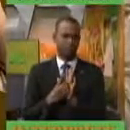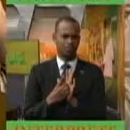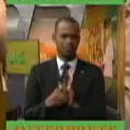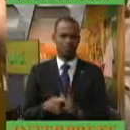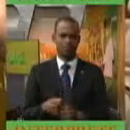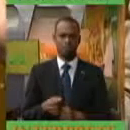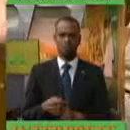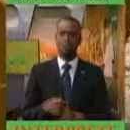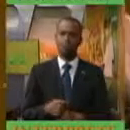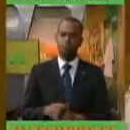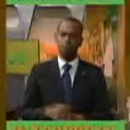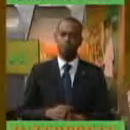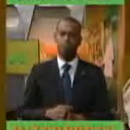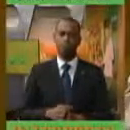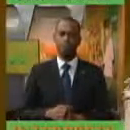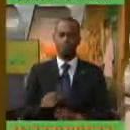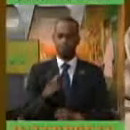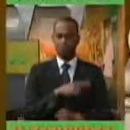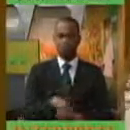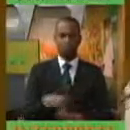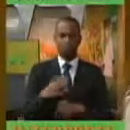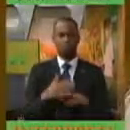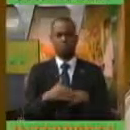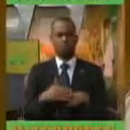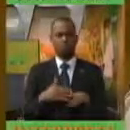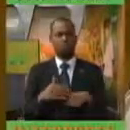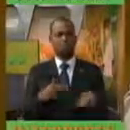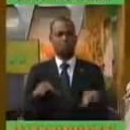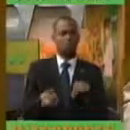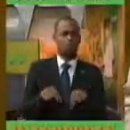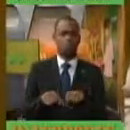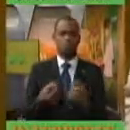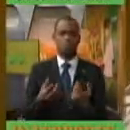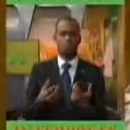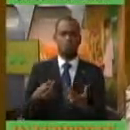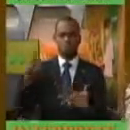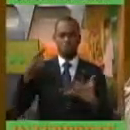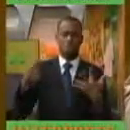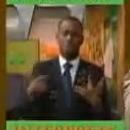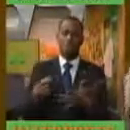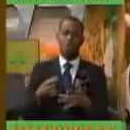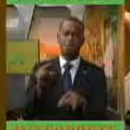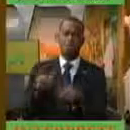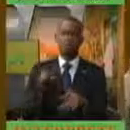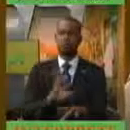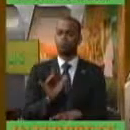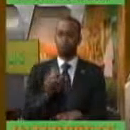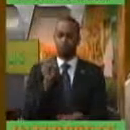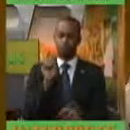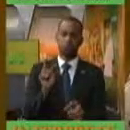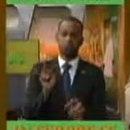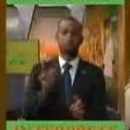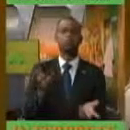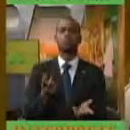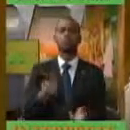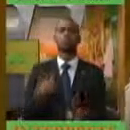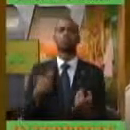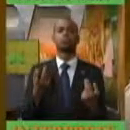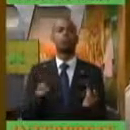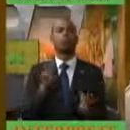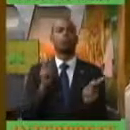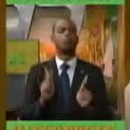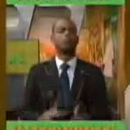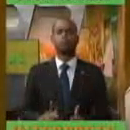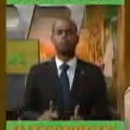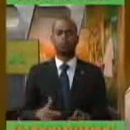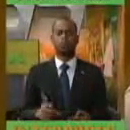tú decías, Berta, que nadie me llame el cojo, la esto o lo otro, sino que me vean como lo que soy, un ser